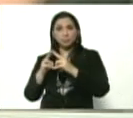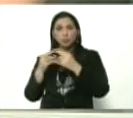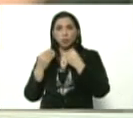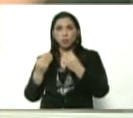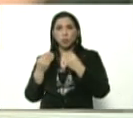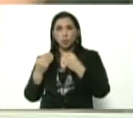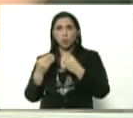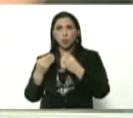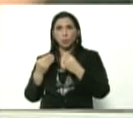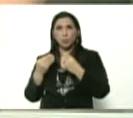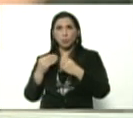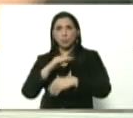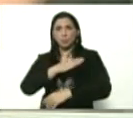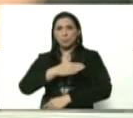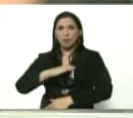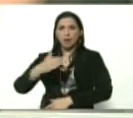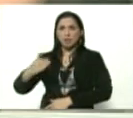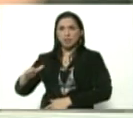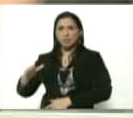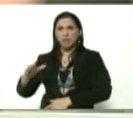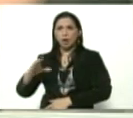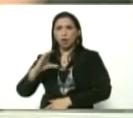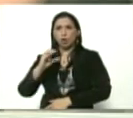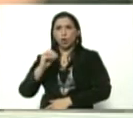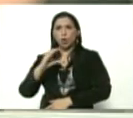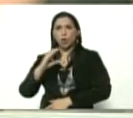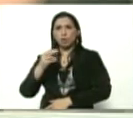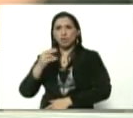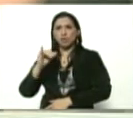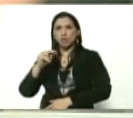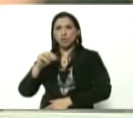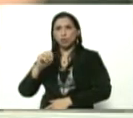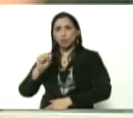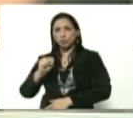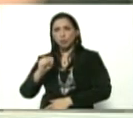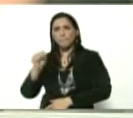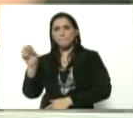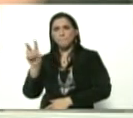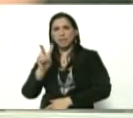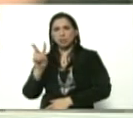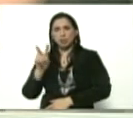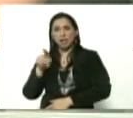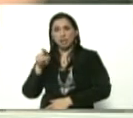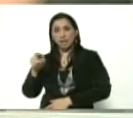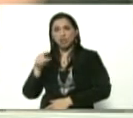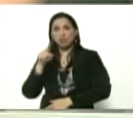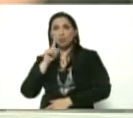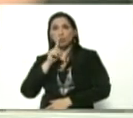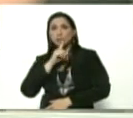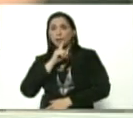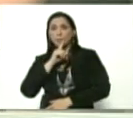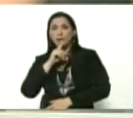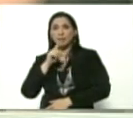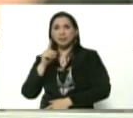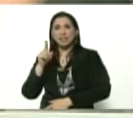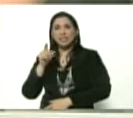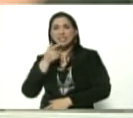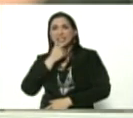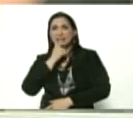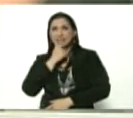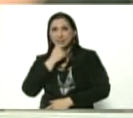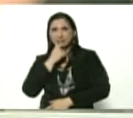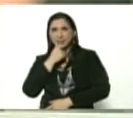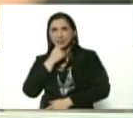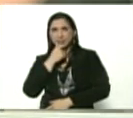la Bahía de Cochinos venezolana. Ellos lo llaman en inglés.